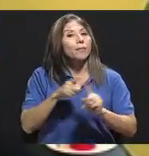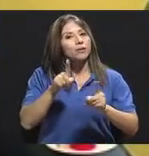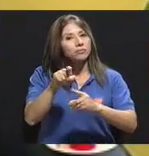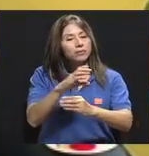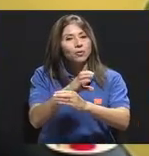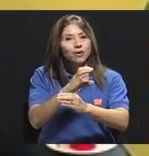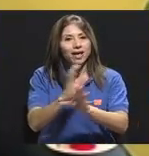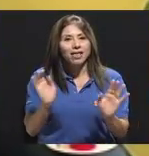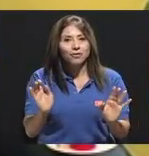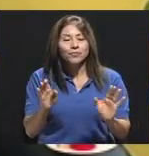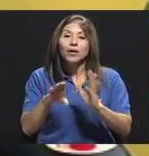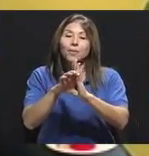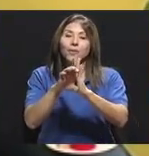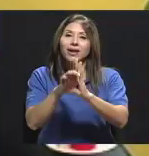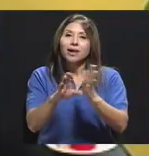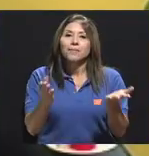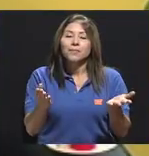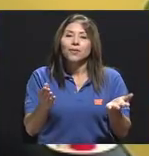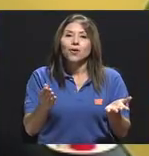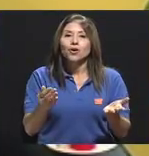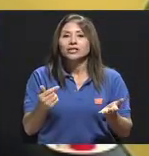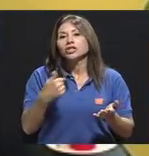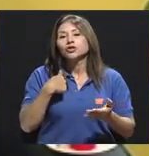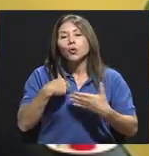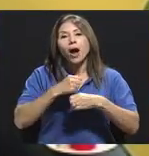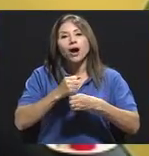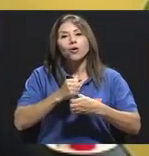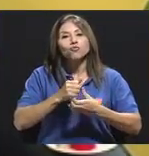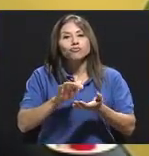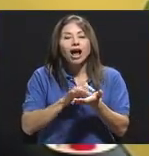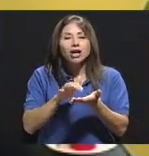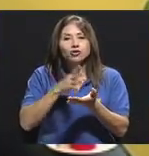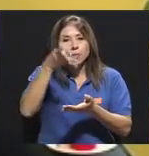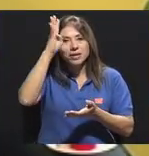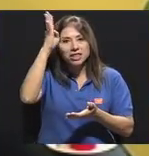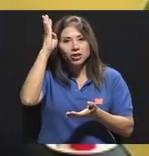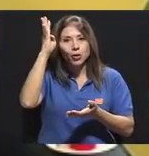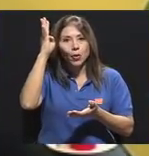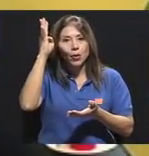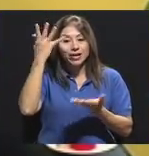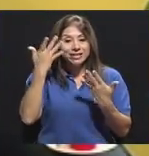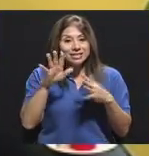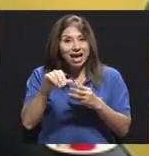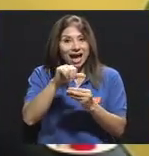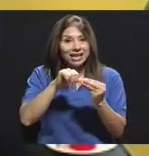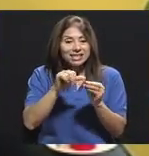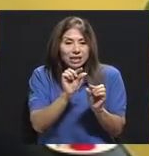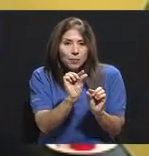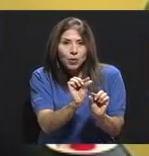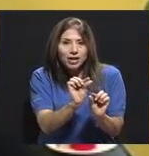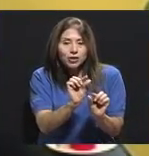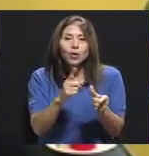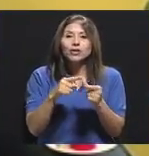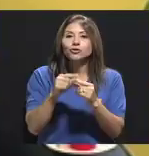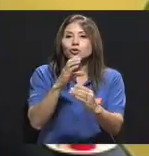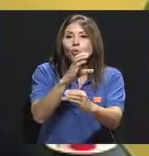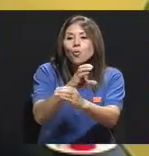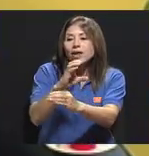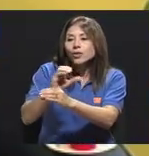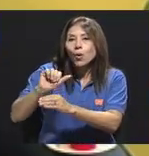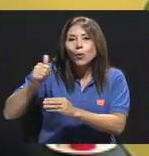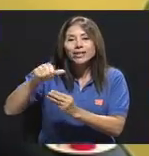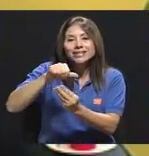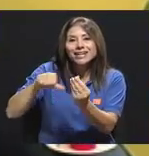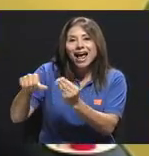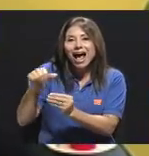mi desayuno el gallopinto que hice eh un poquito de aceite para freí olores lo que fuera entonces me cuido con las otras grasas que uso que